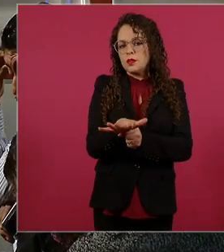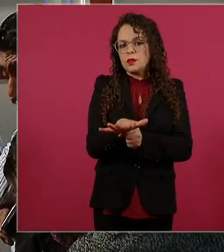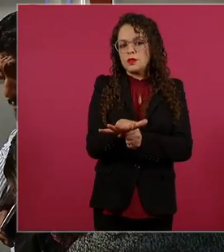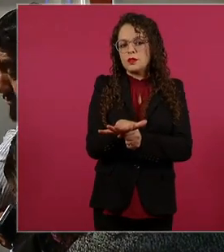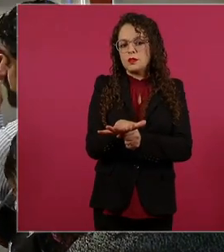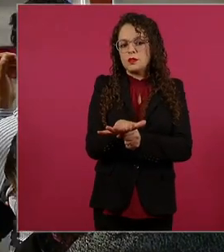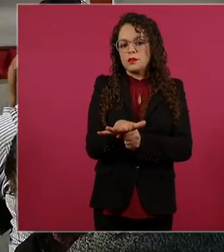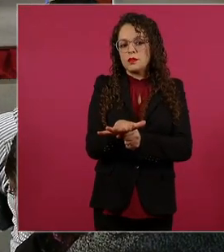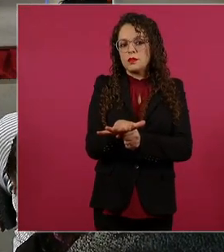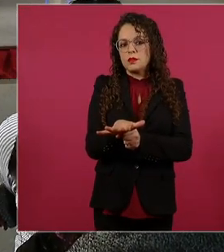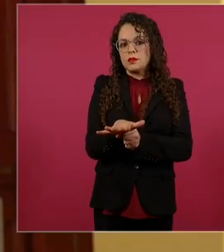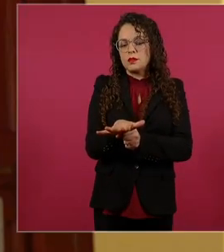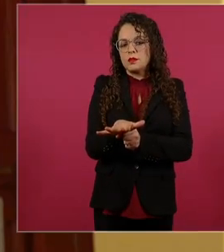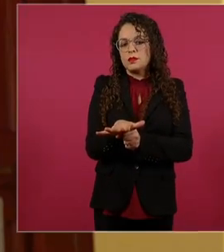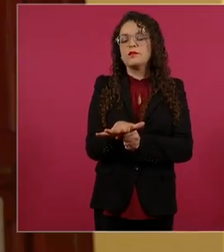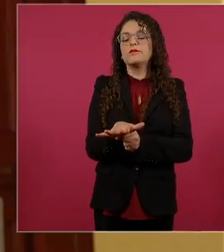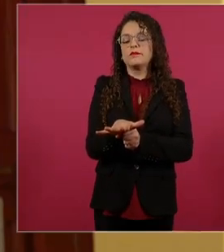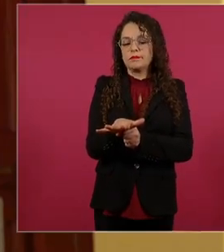la presidencia